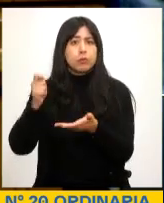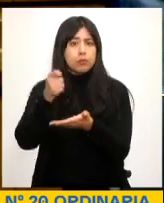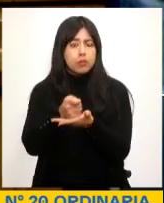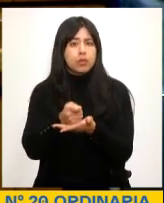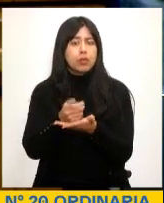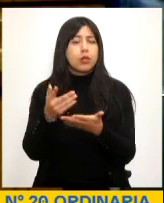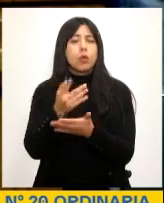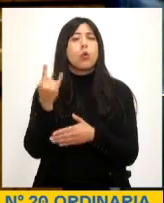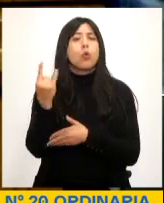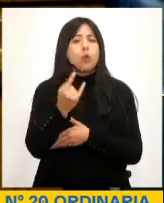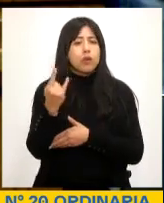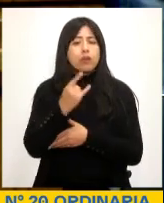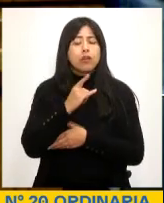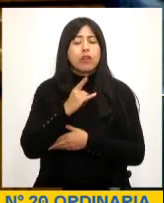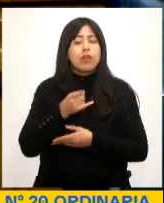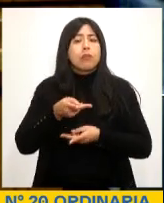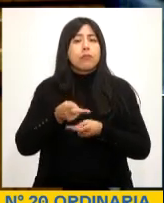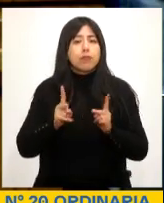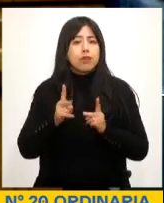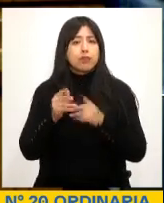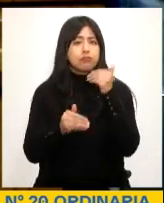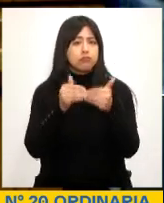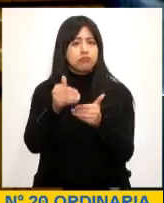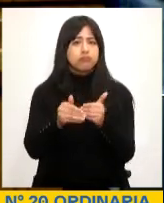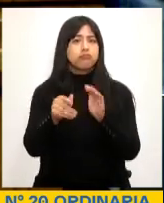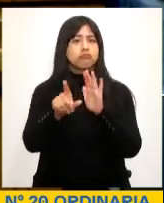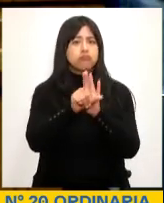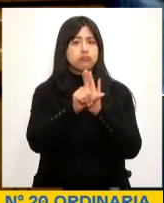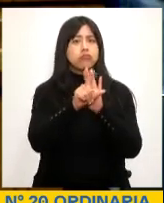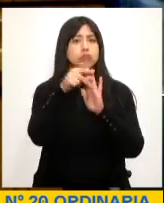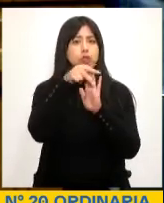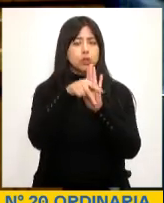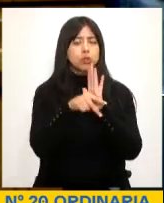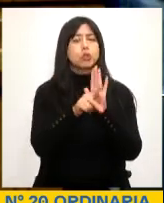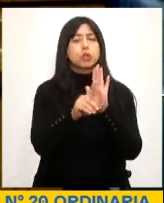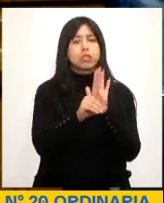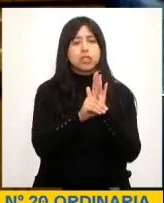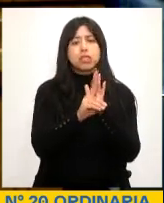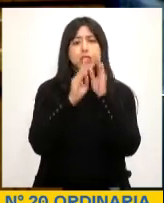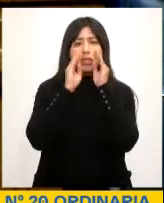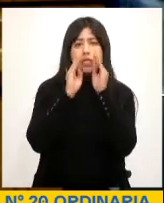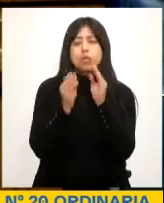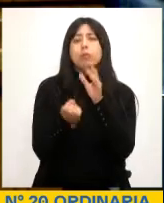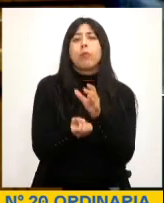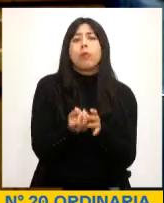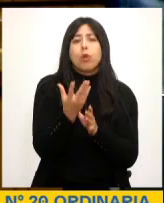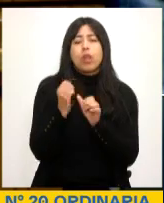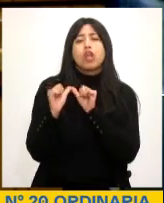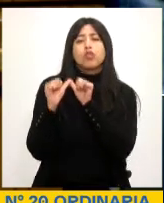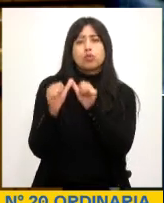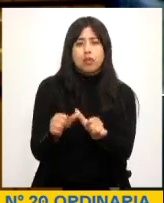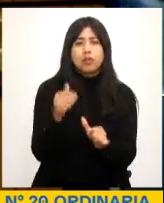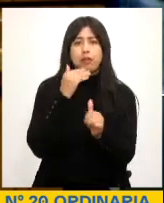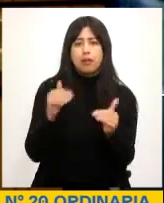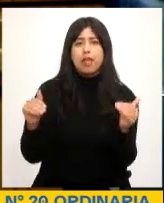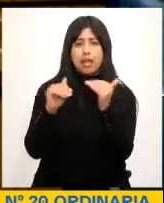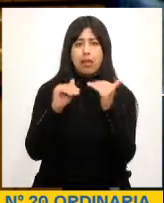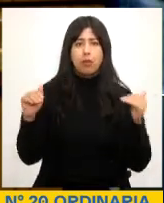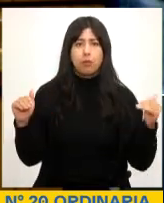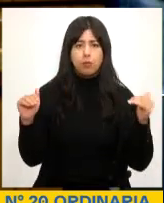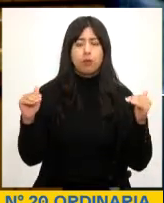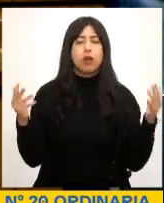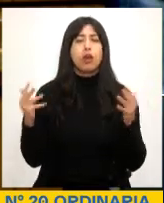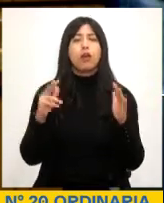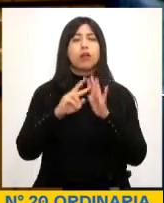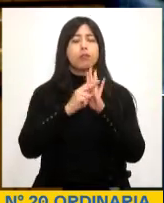mecanismos urgentes que permitan ejecutar las políticas públicas orientadas a porte público moderno sustentable y más igualitario mediante